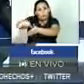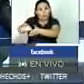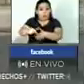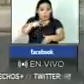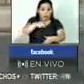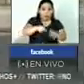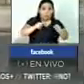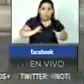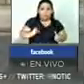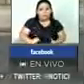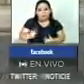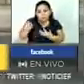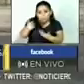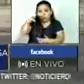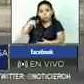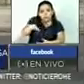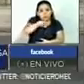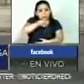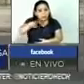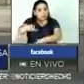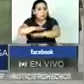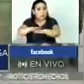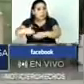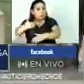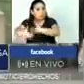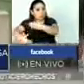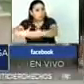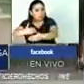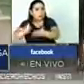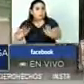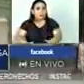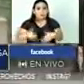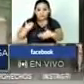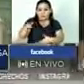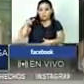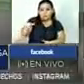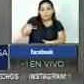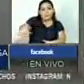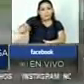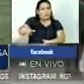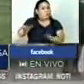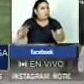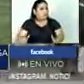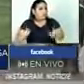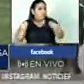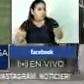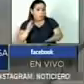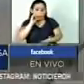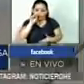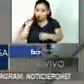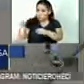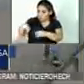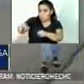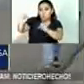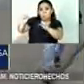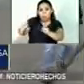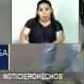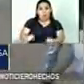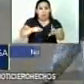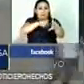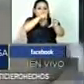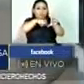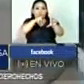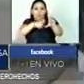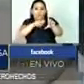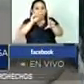que en esta semana los diputados puedan culminar ese proceso de aprobación en el Pleno. Porque esto, dicen, permitirá que la curva de contagios se